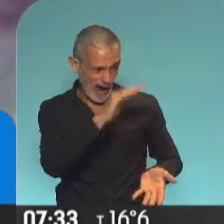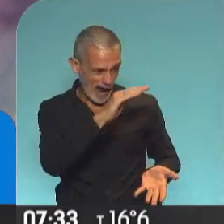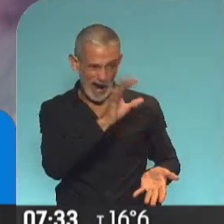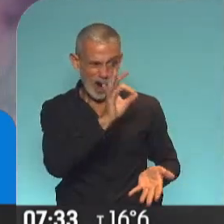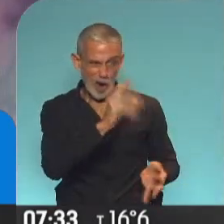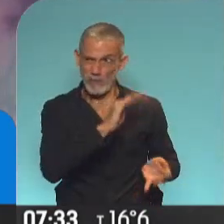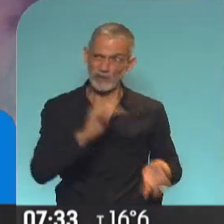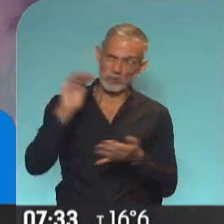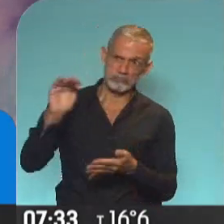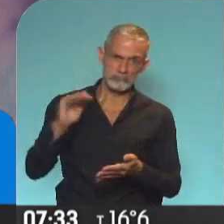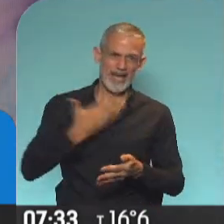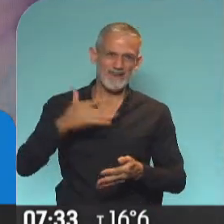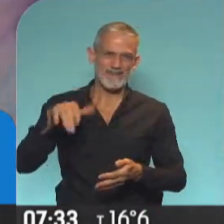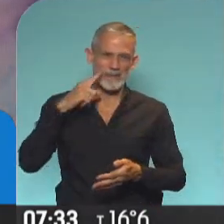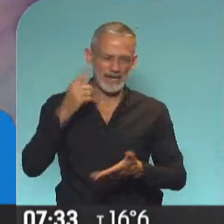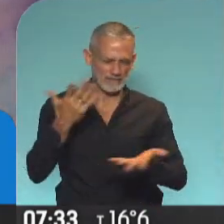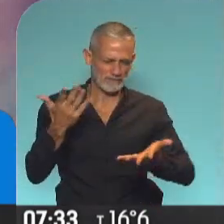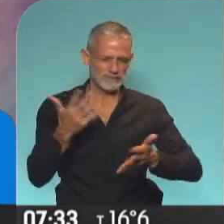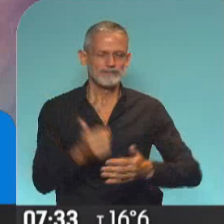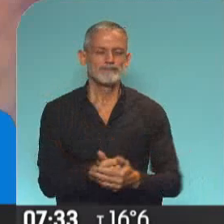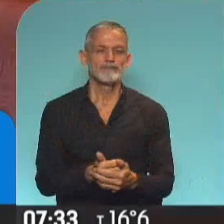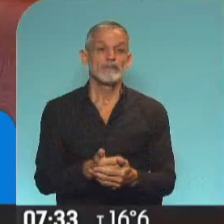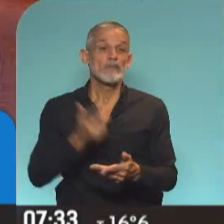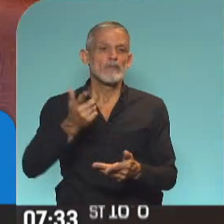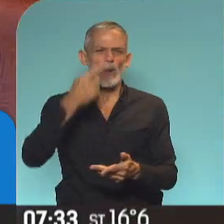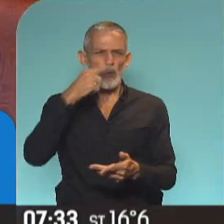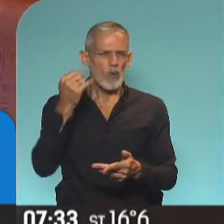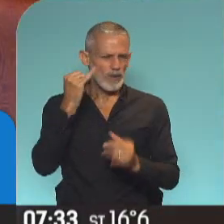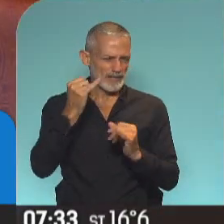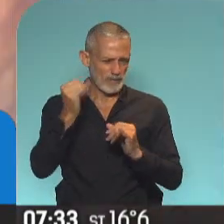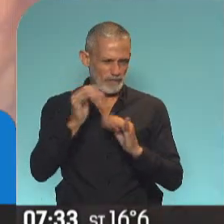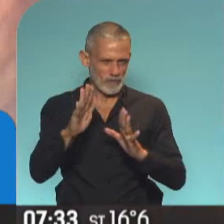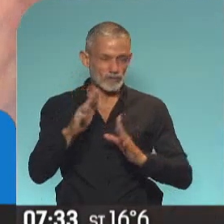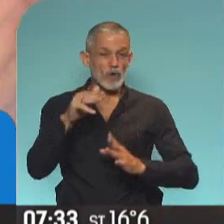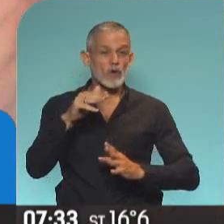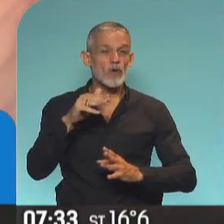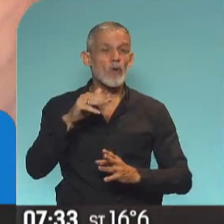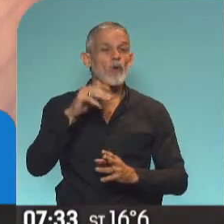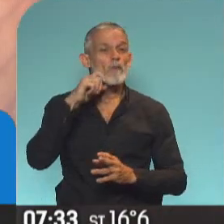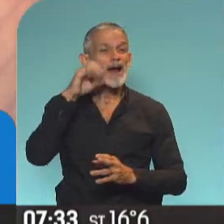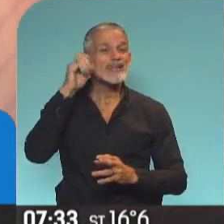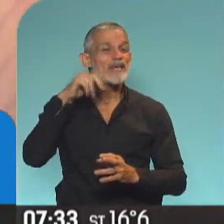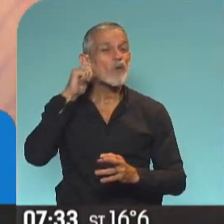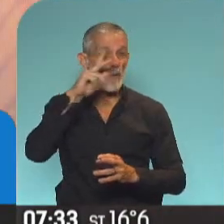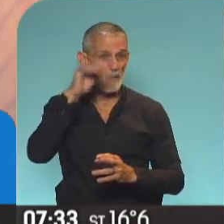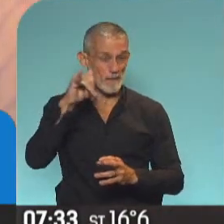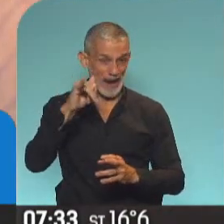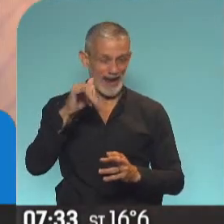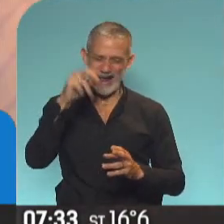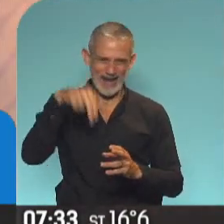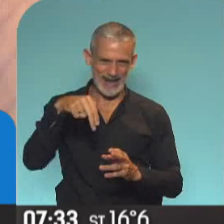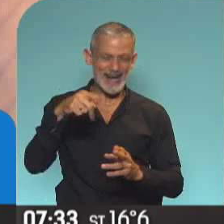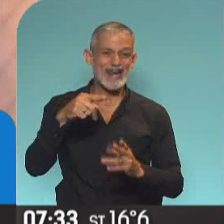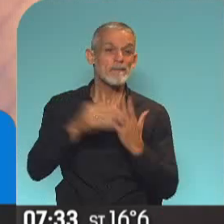pagarle al FMI para tomar una dimensión. Bueno, últimos datos. A ver. Martín Guzmán, el ministro de Economía, va a viajar a Estados